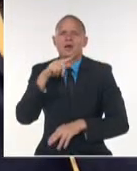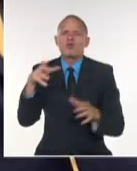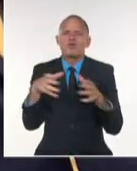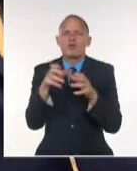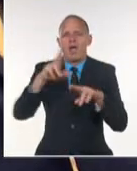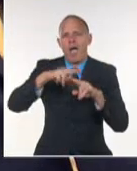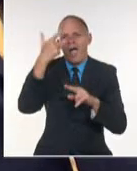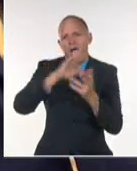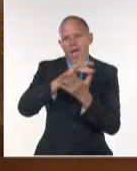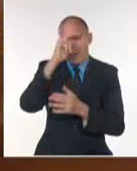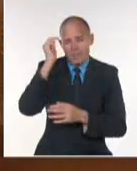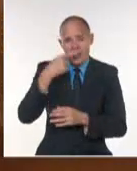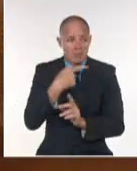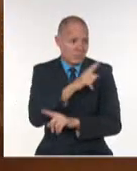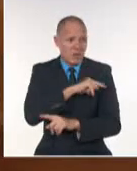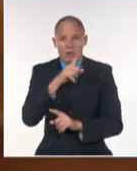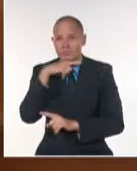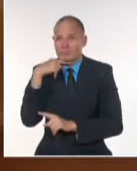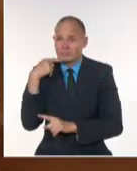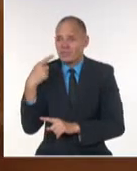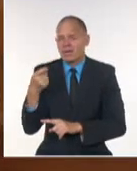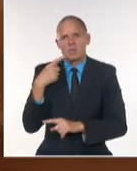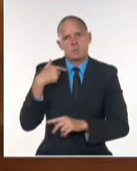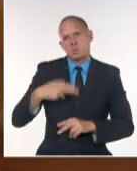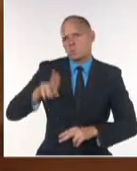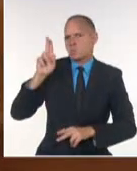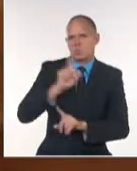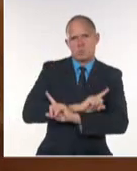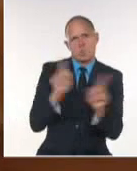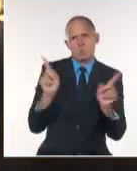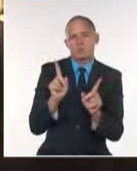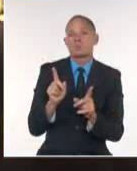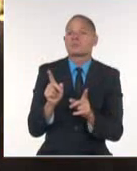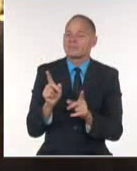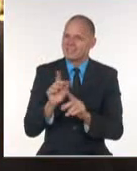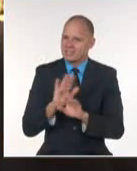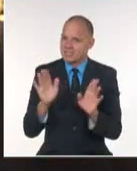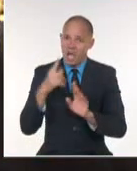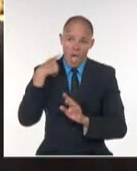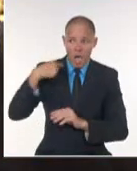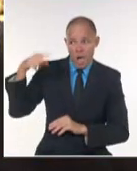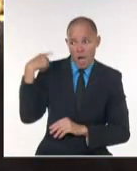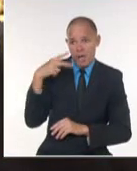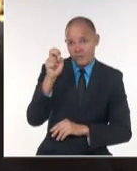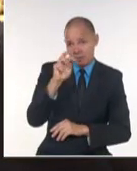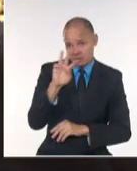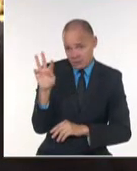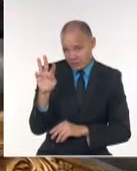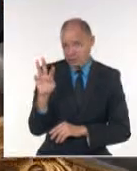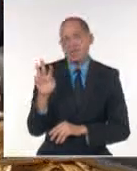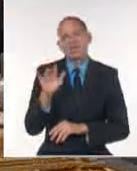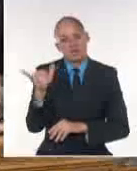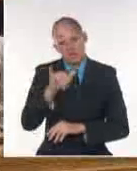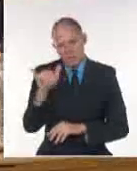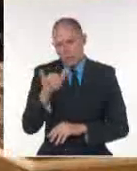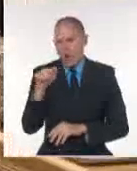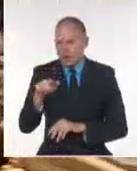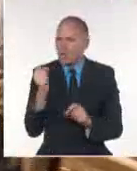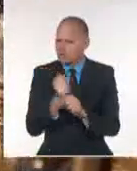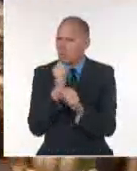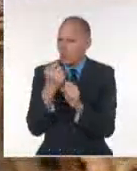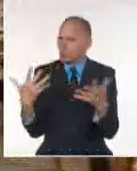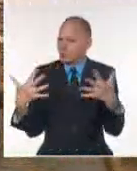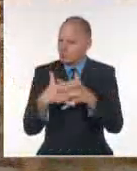visita oficial dio continuidad a los intercambios de alto nivel sostenidos en 2023 por los líderes de ambas naciones